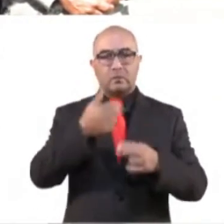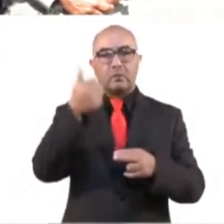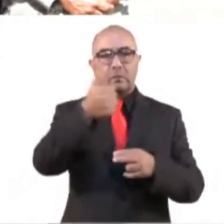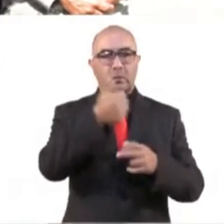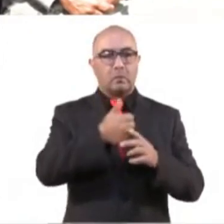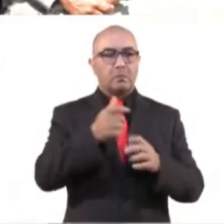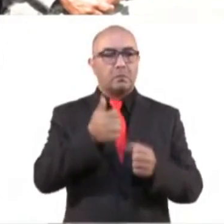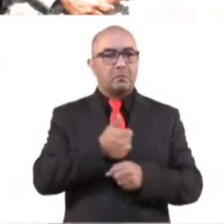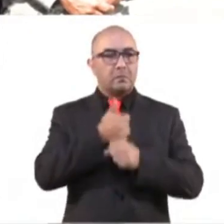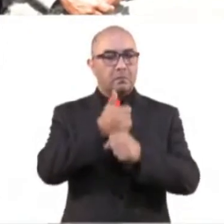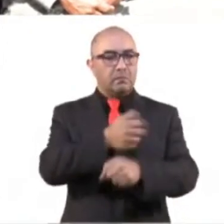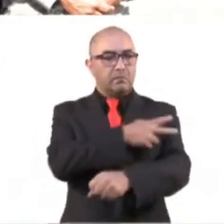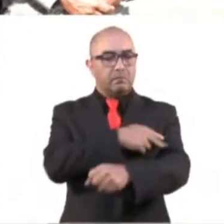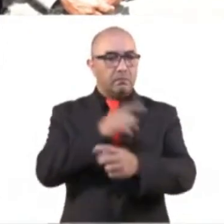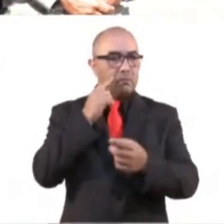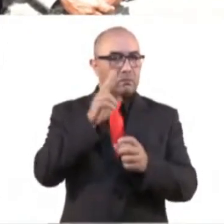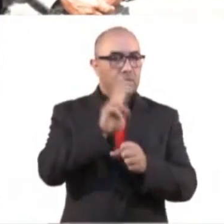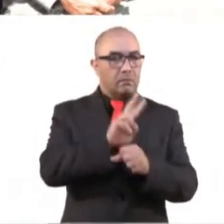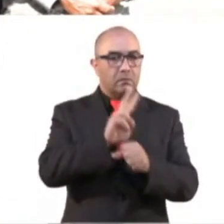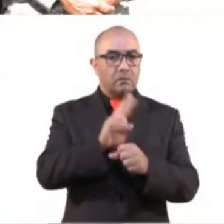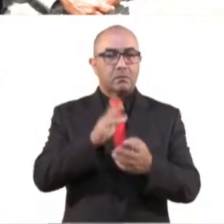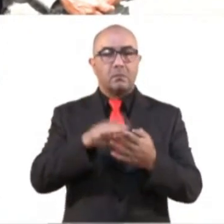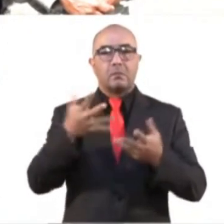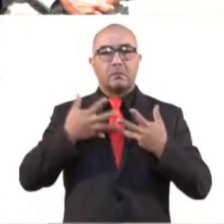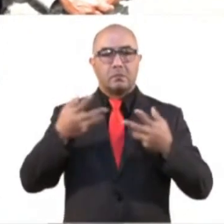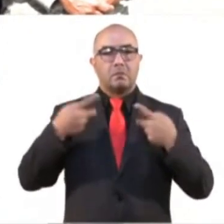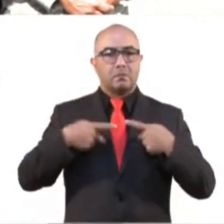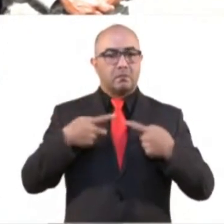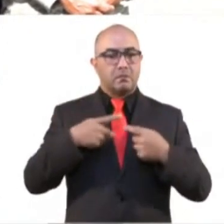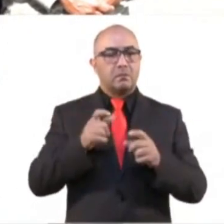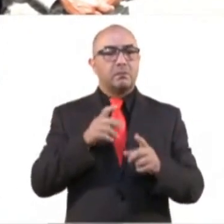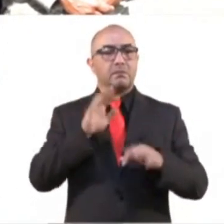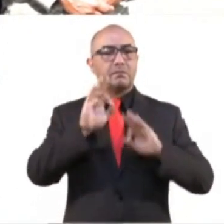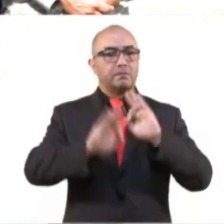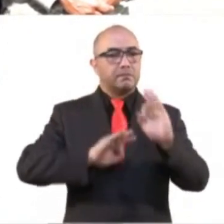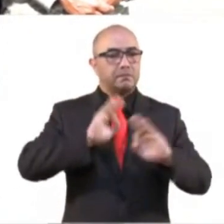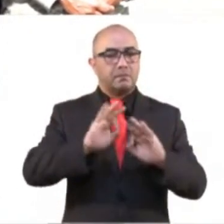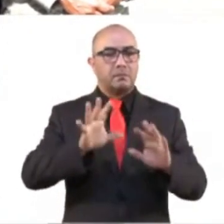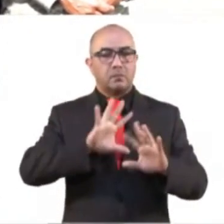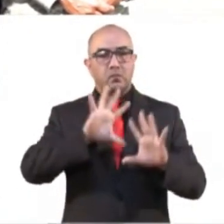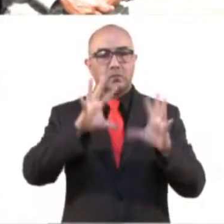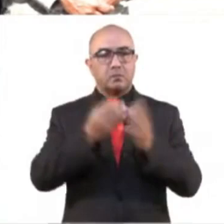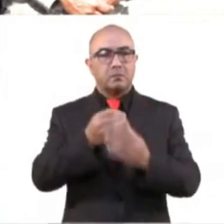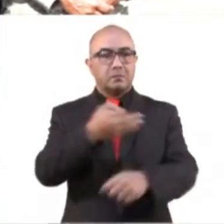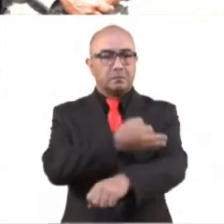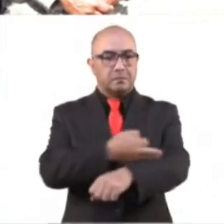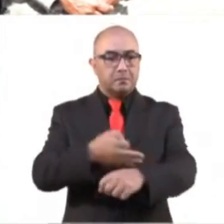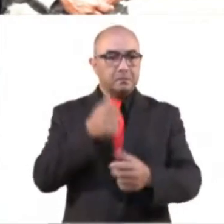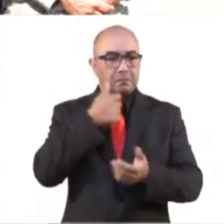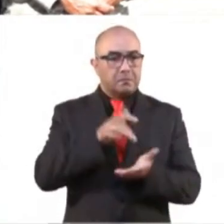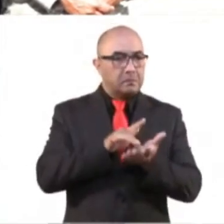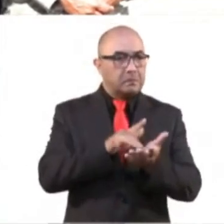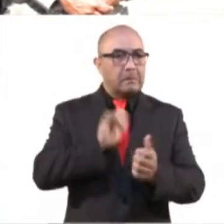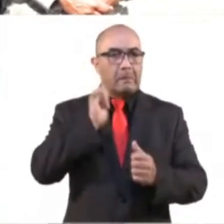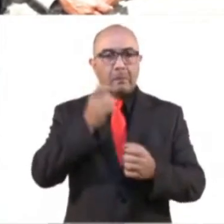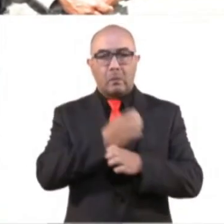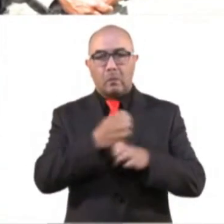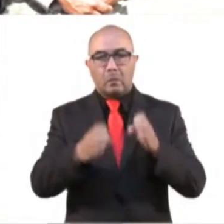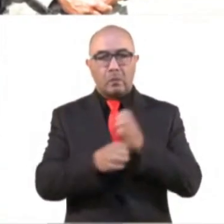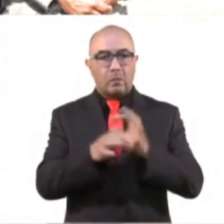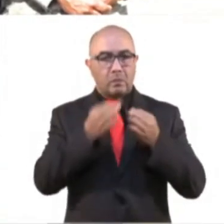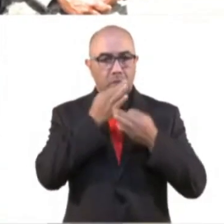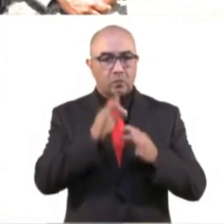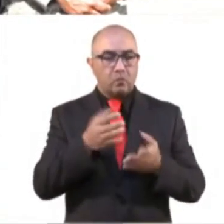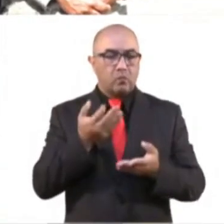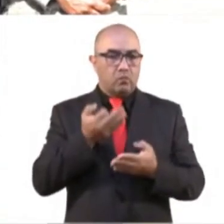Hay personas atendiendo a los familiares para todo lo que se requiera y cierro